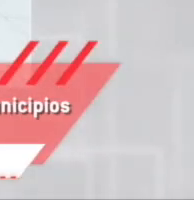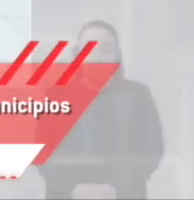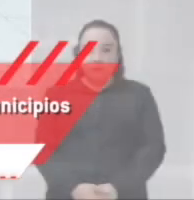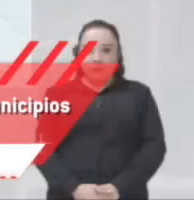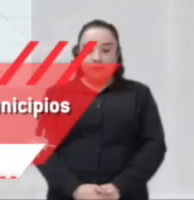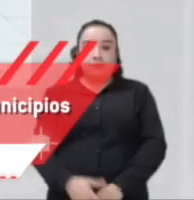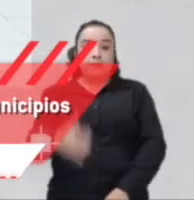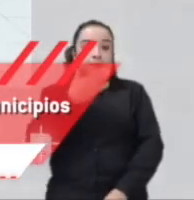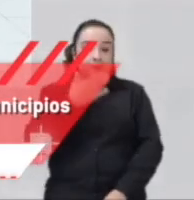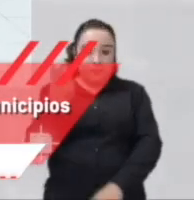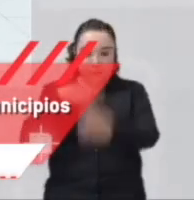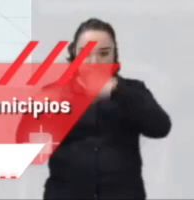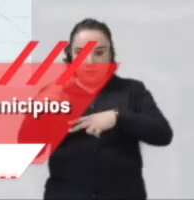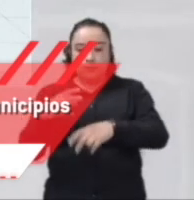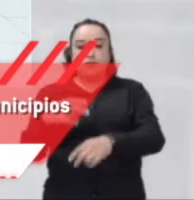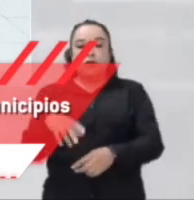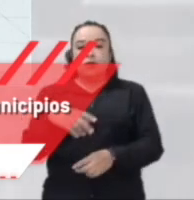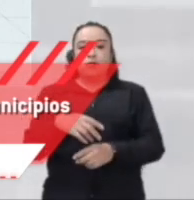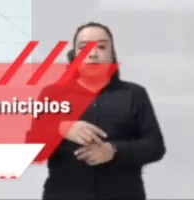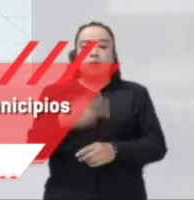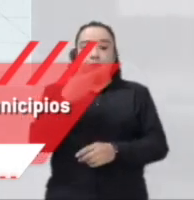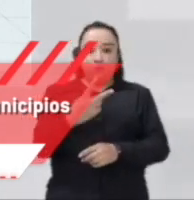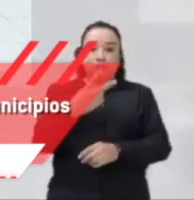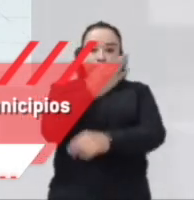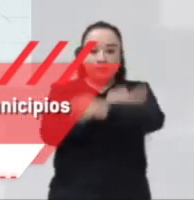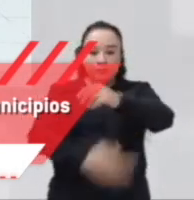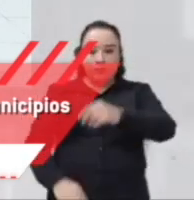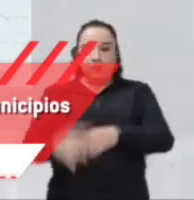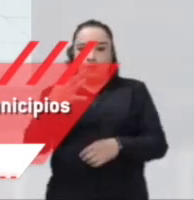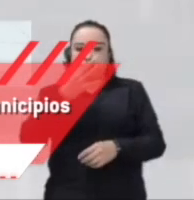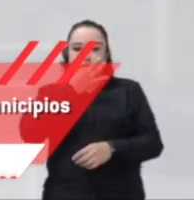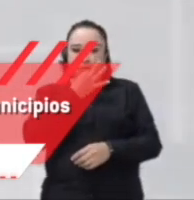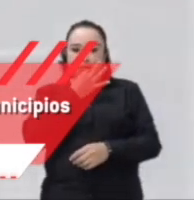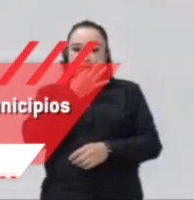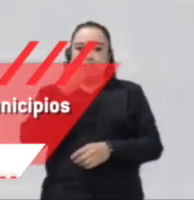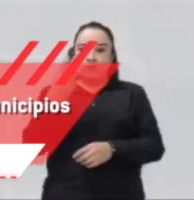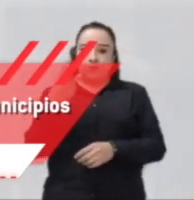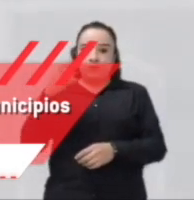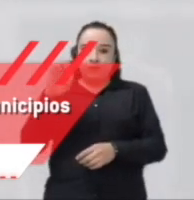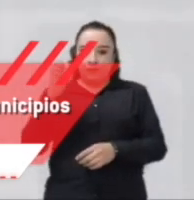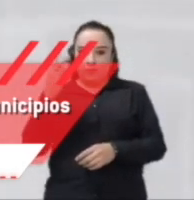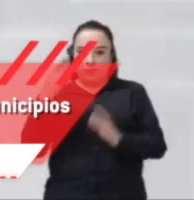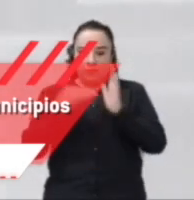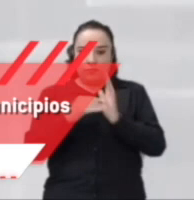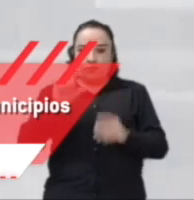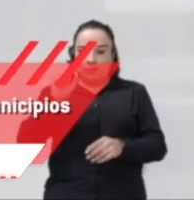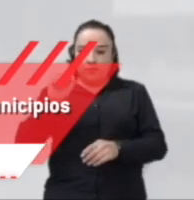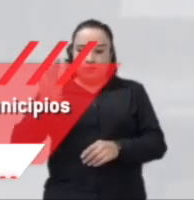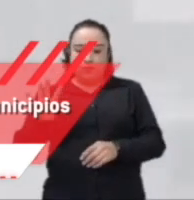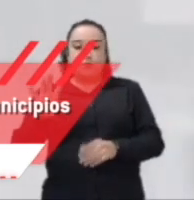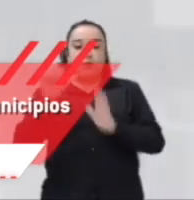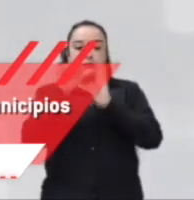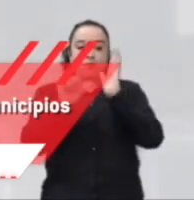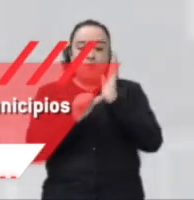entidad estuvieran a cargo de mujeres debido a que las reglas emitidas por el órgano electoral carecen de fundamento el pasado 30 de